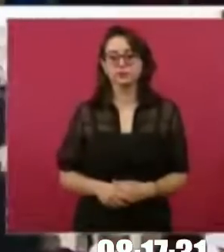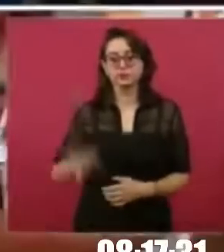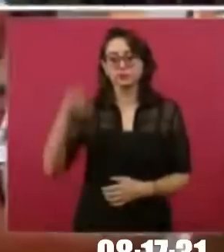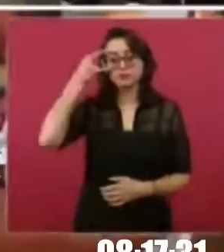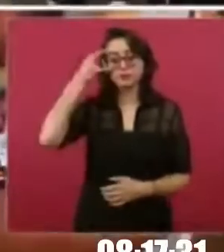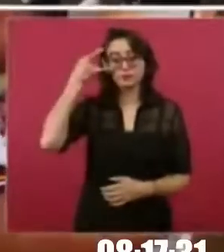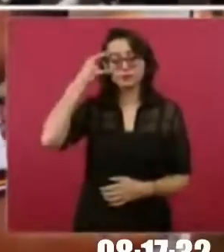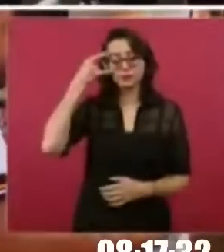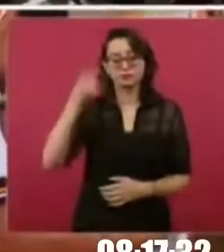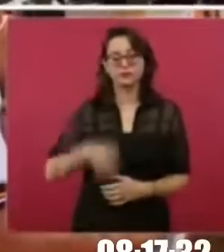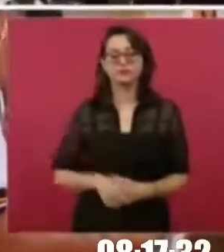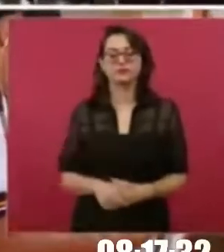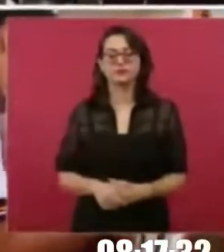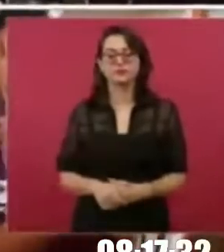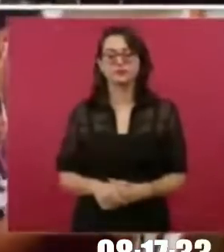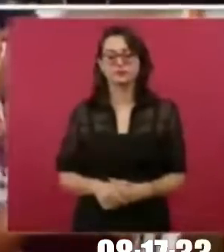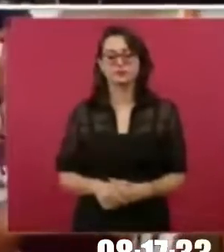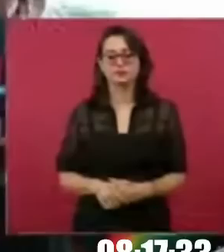Campeche